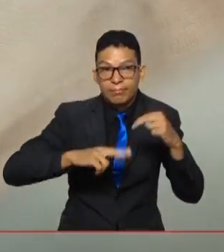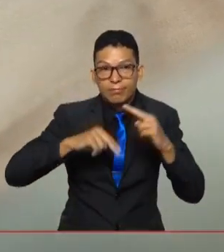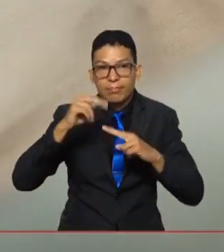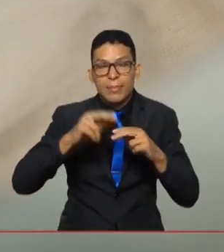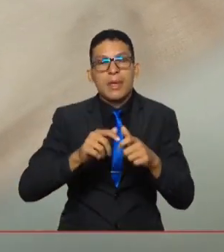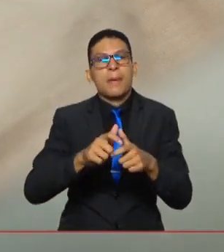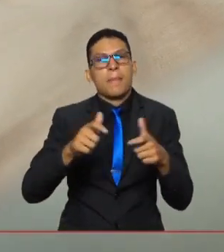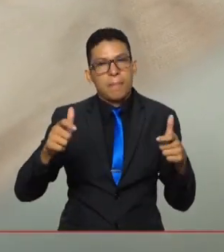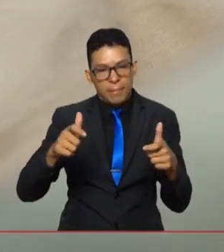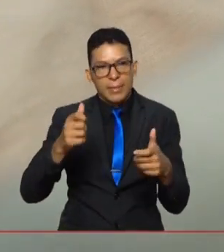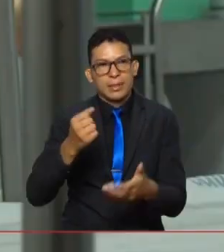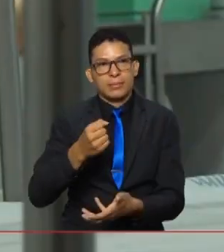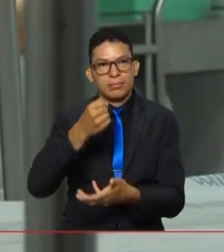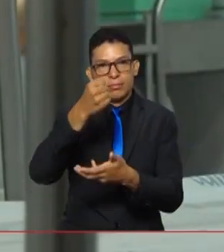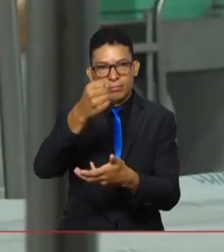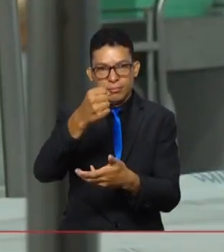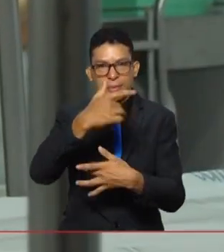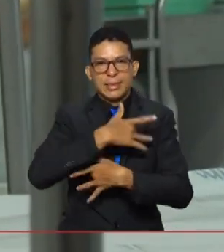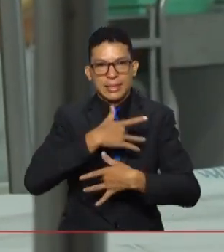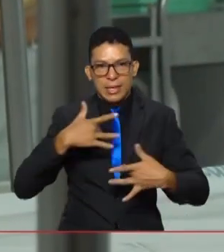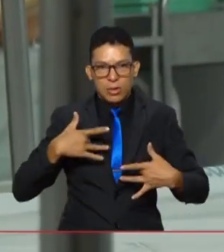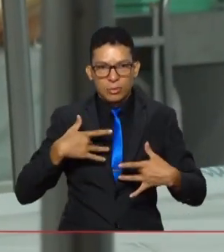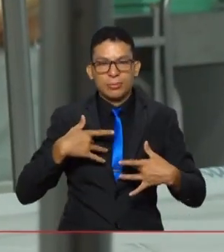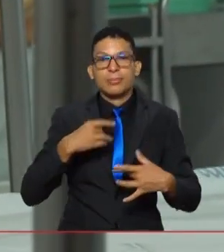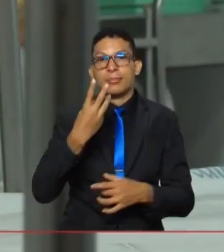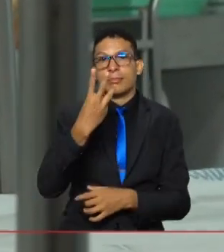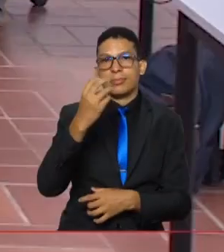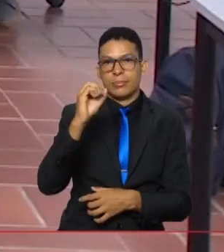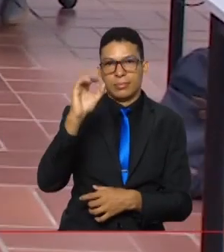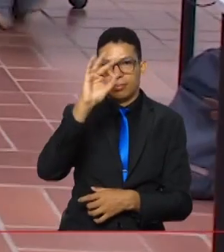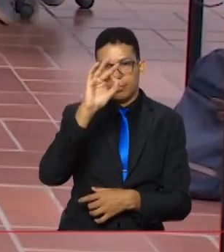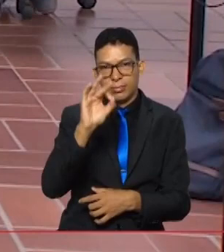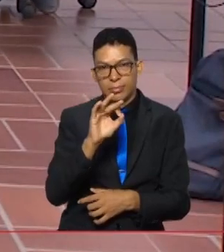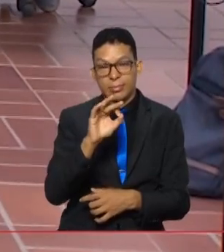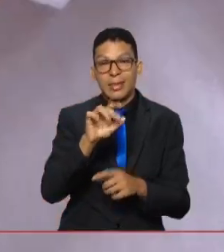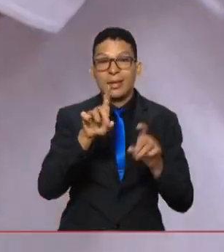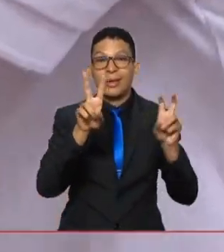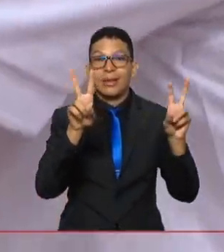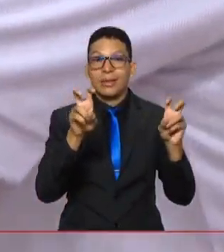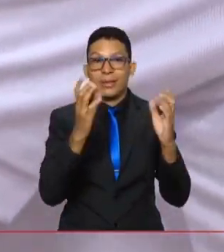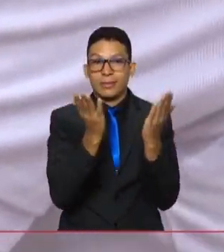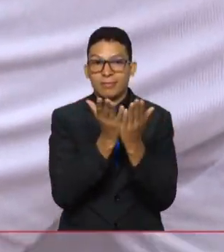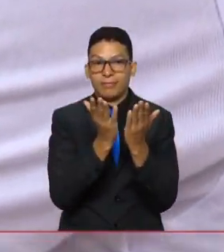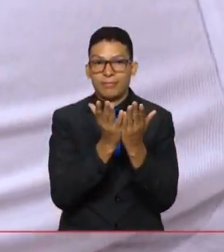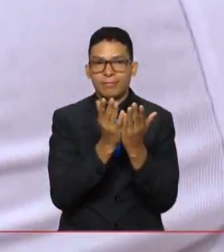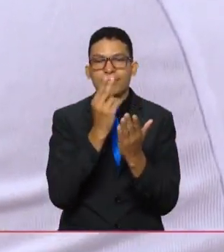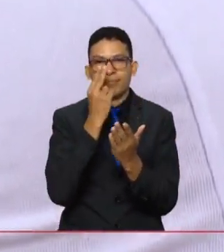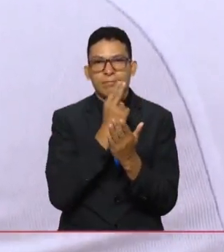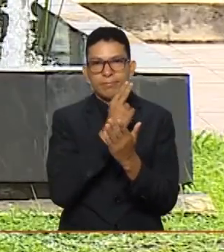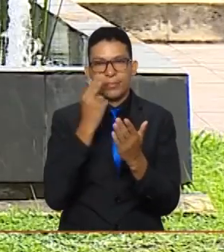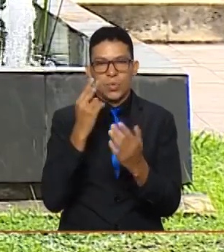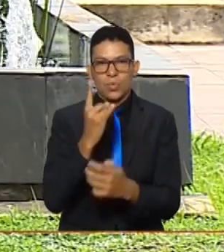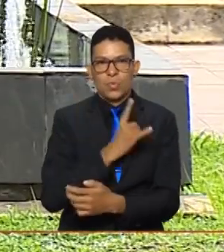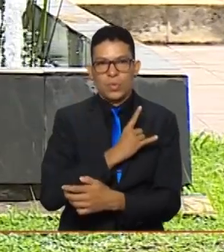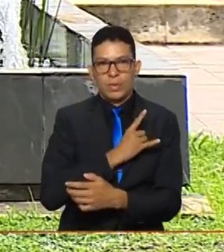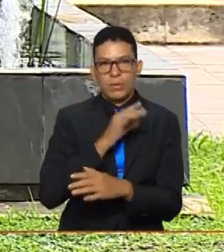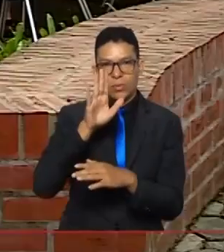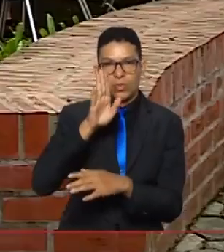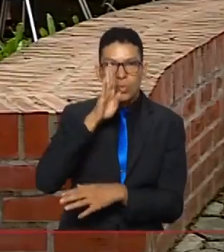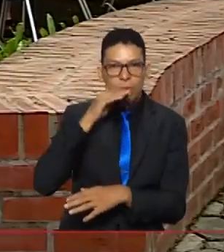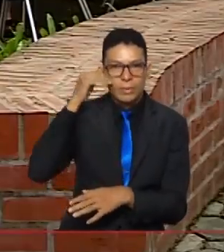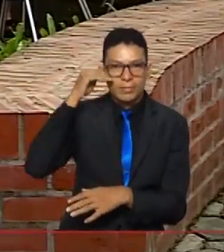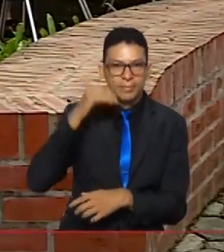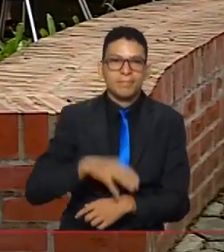el presupuesto de salud en un 30%, en tanto que en materia educativa se comprometió con un campus universitario para